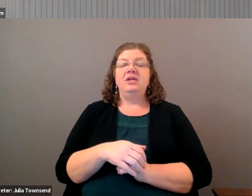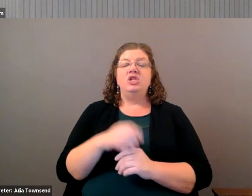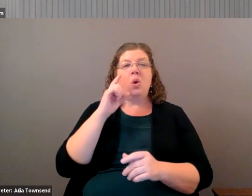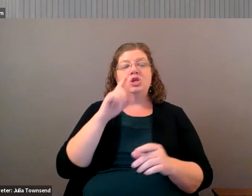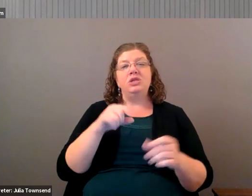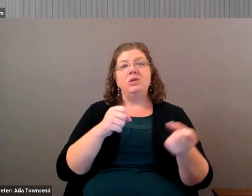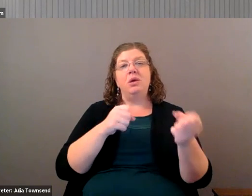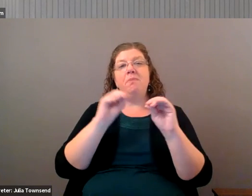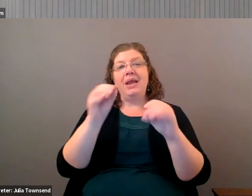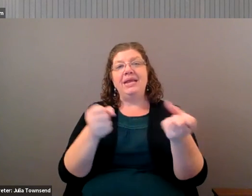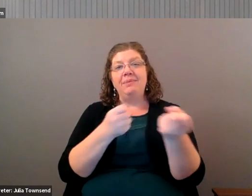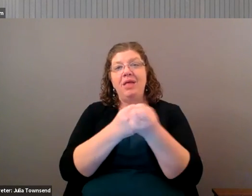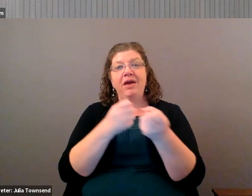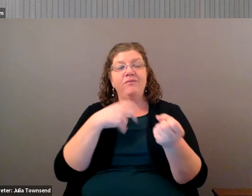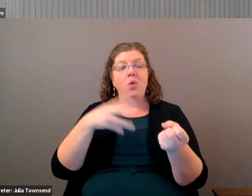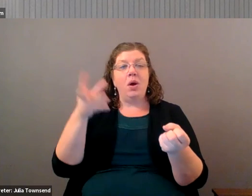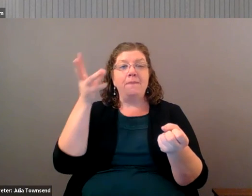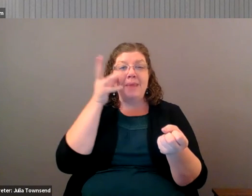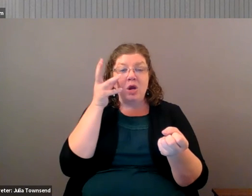a consideración para